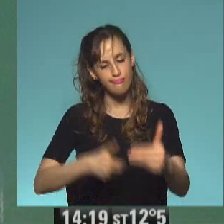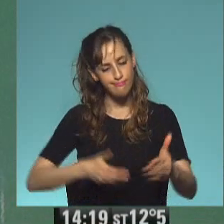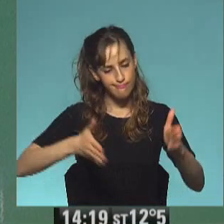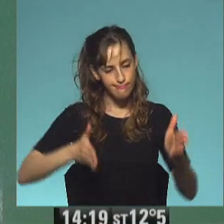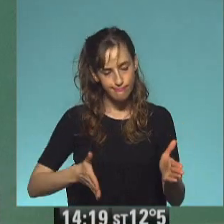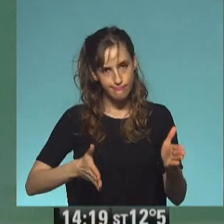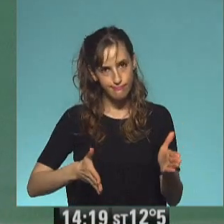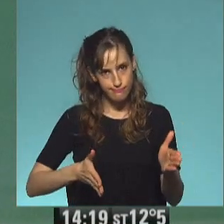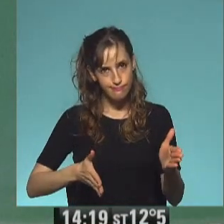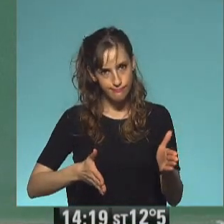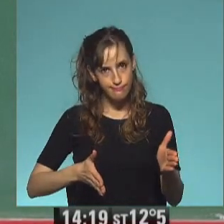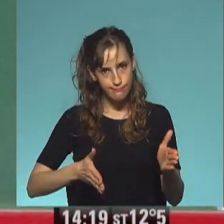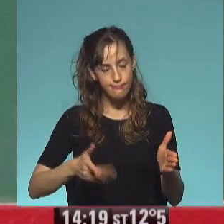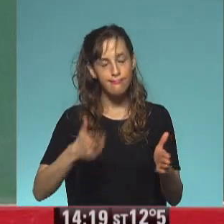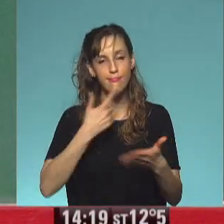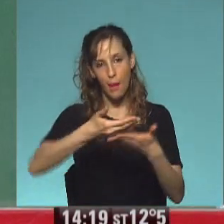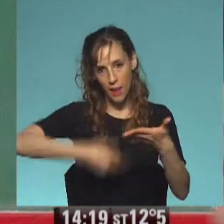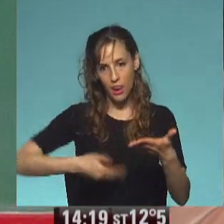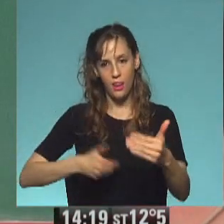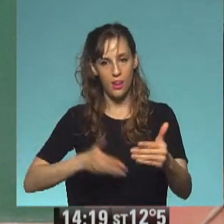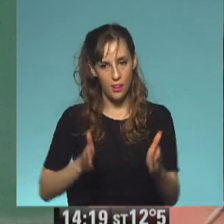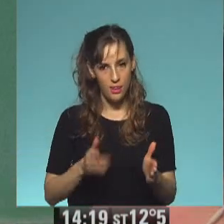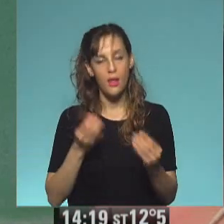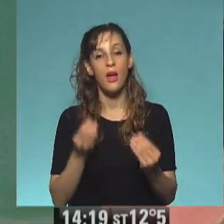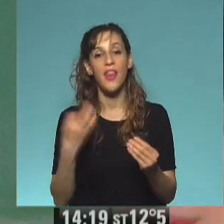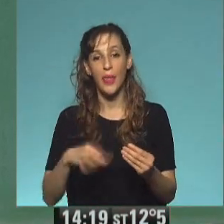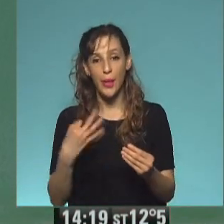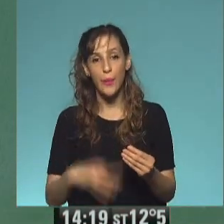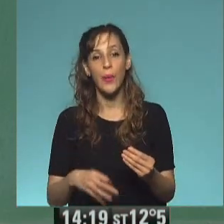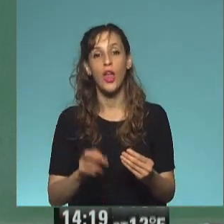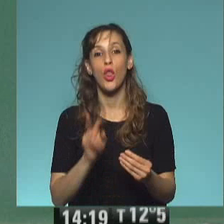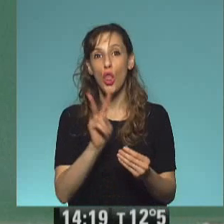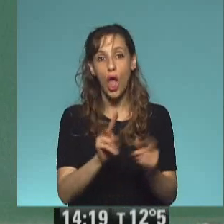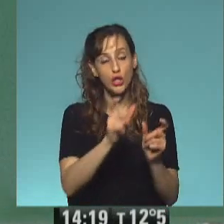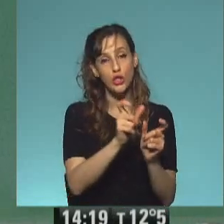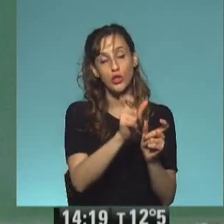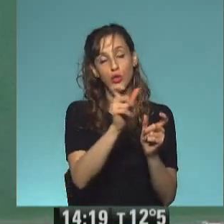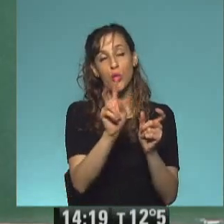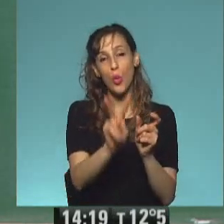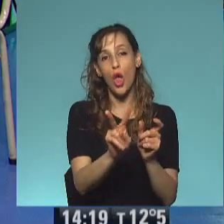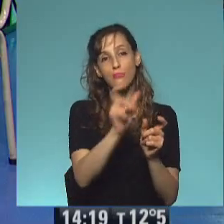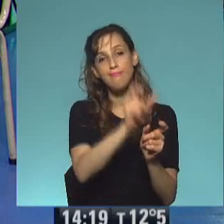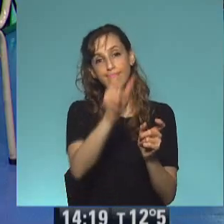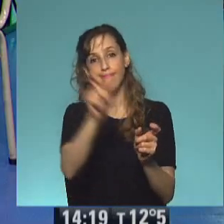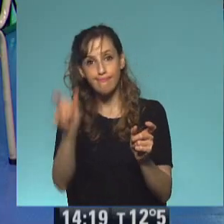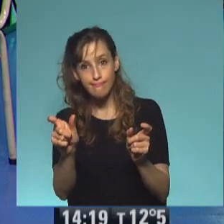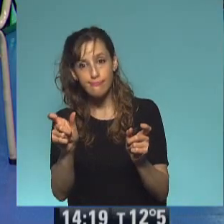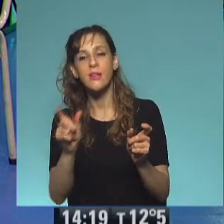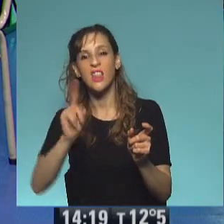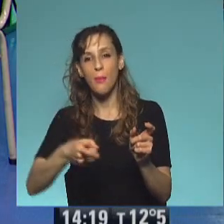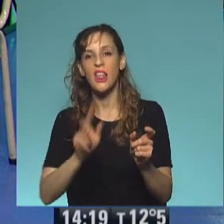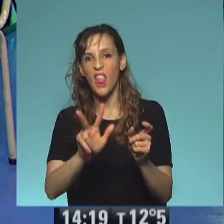de 2x3, ¿sí? Tiene que tener 2 casilleros y 3 para abajo. Entonces lo vamos a hacer así.